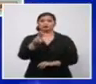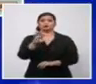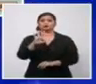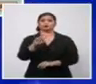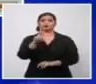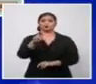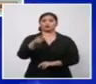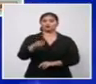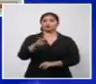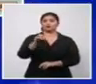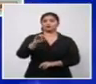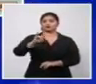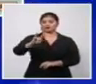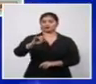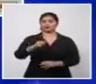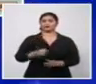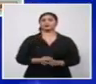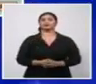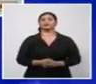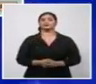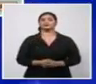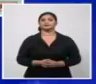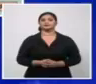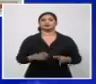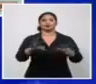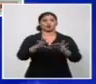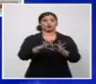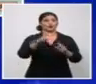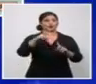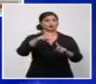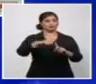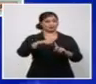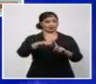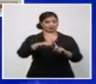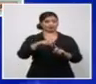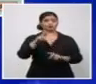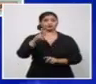282,09, la provincia de Guantánamo con